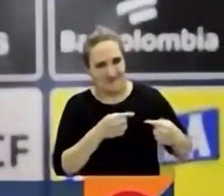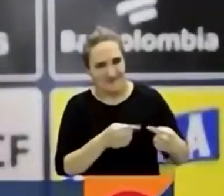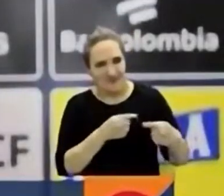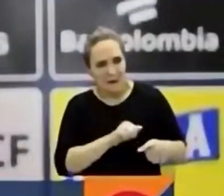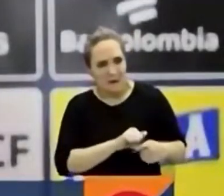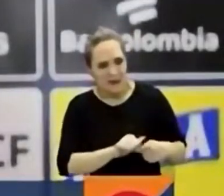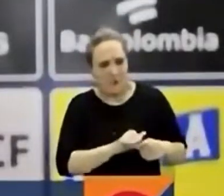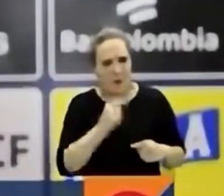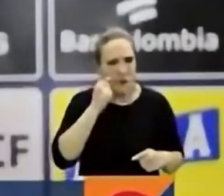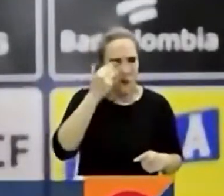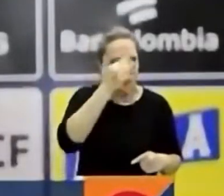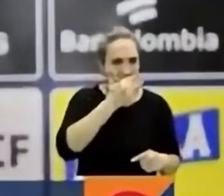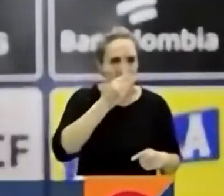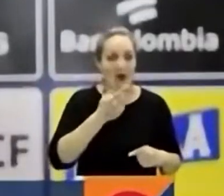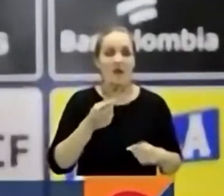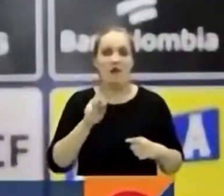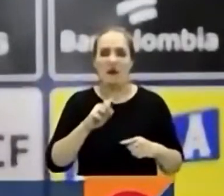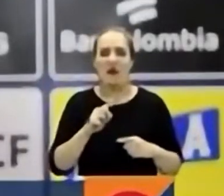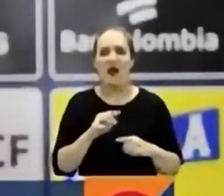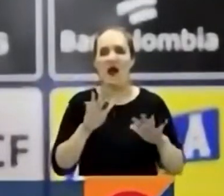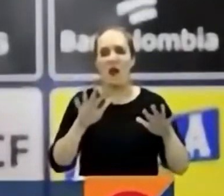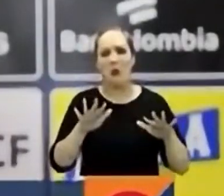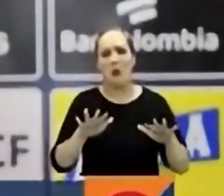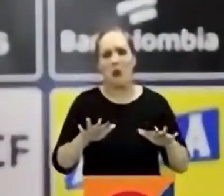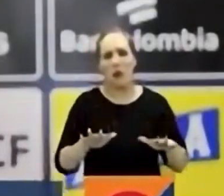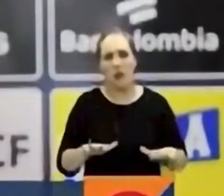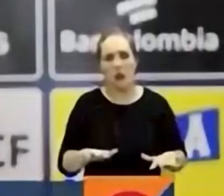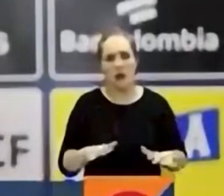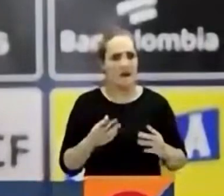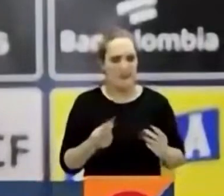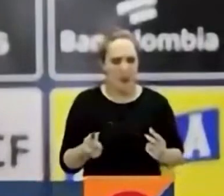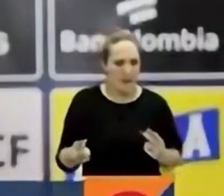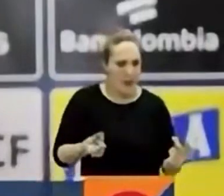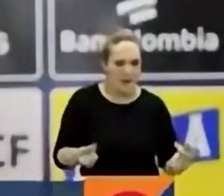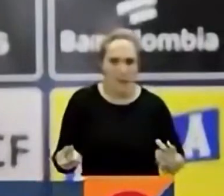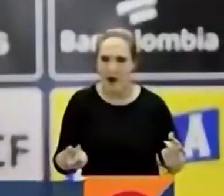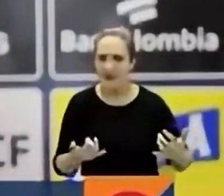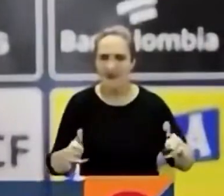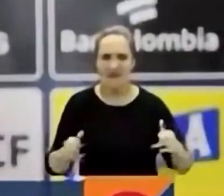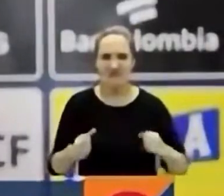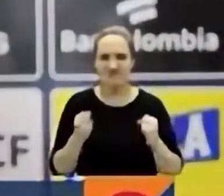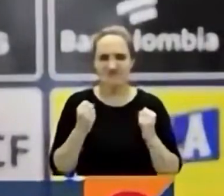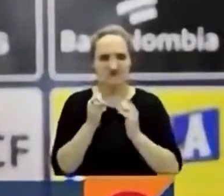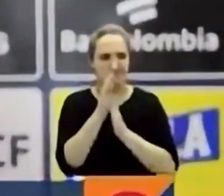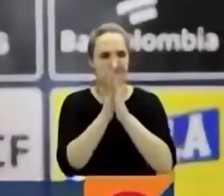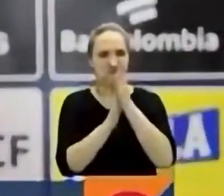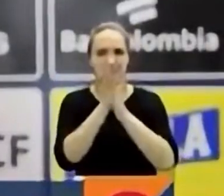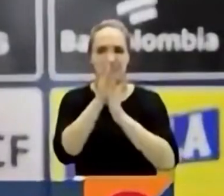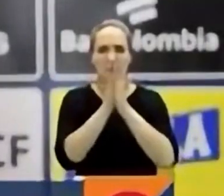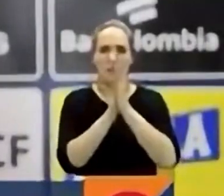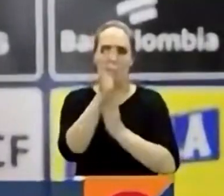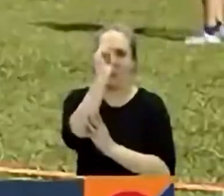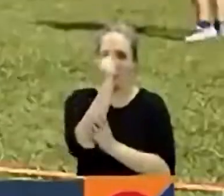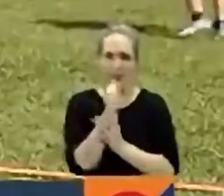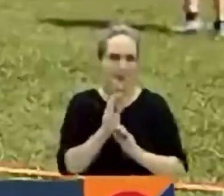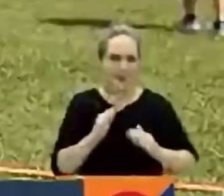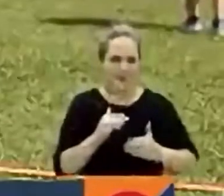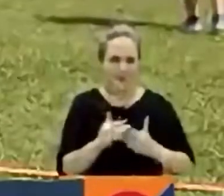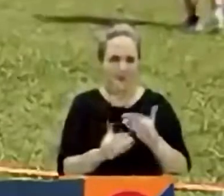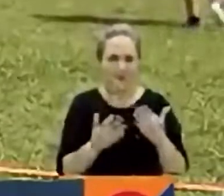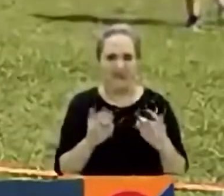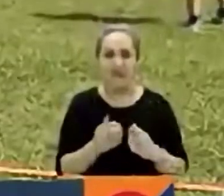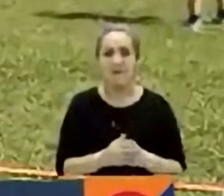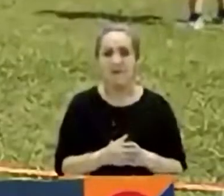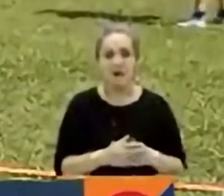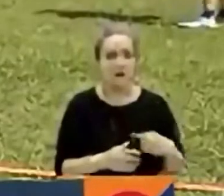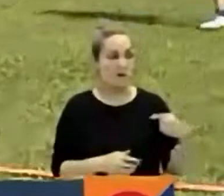con selección. No podemos perder como ese toque, la base que tenemos. y esa esencia de estar acá en selección. Al frente están